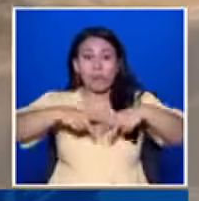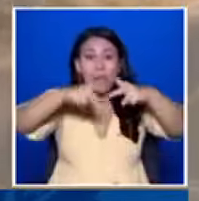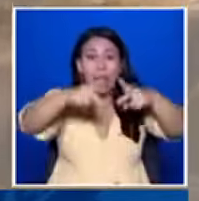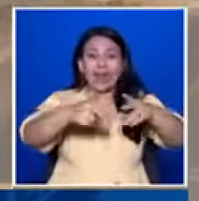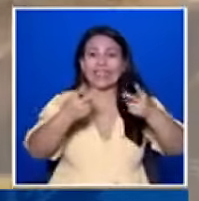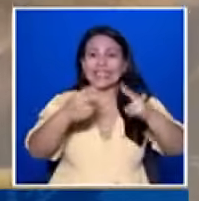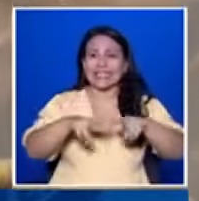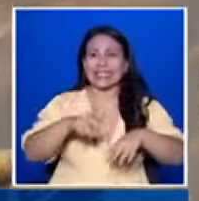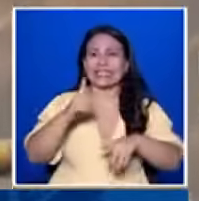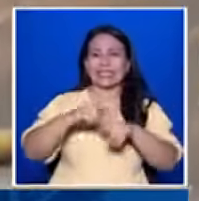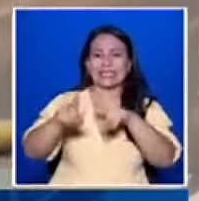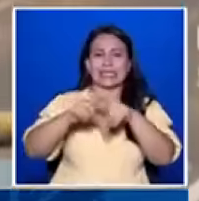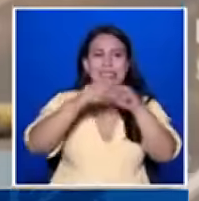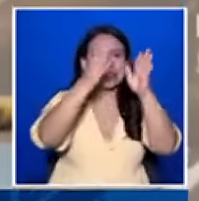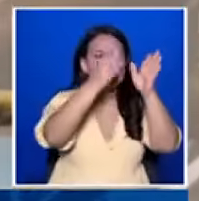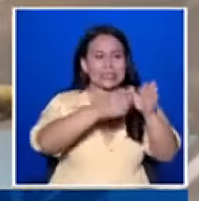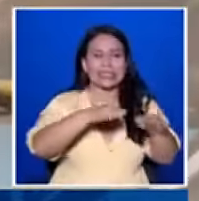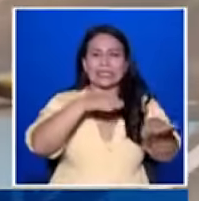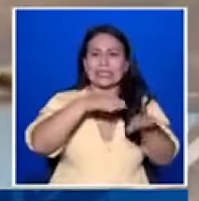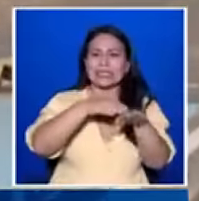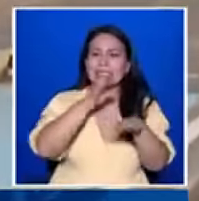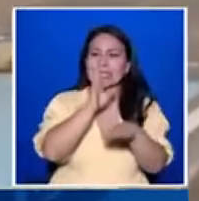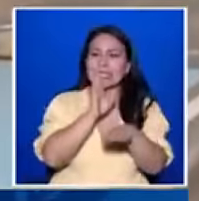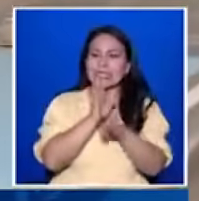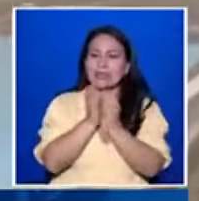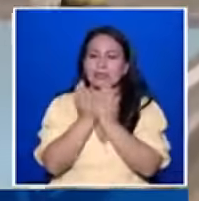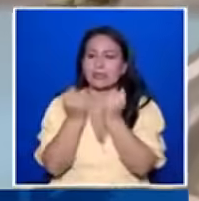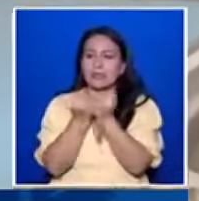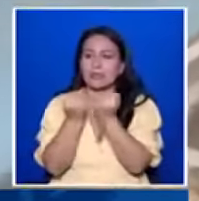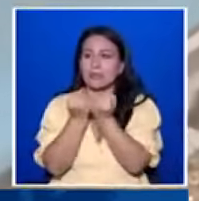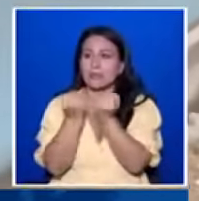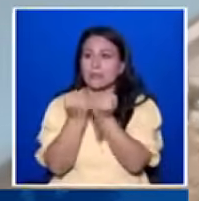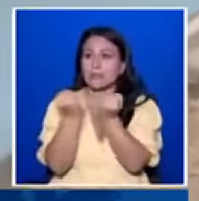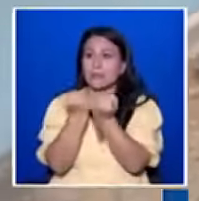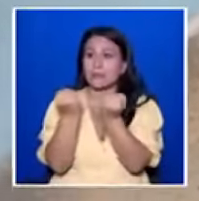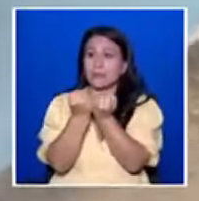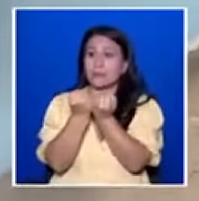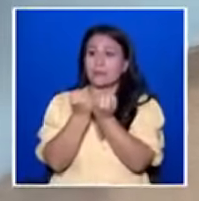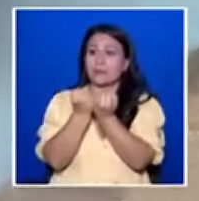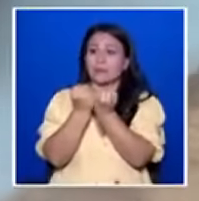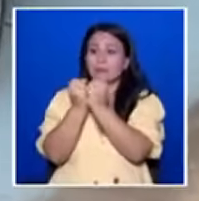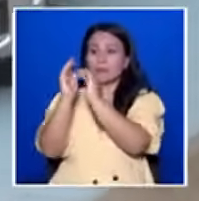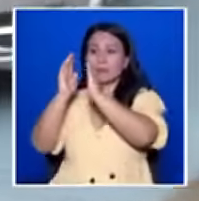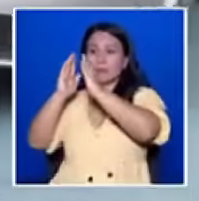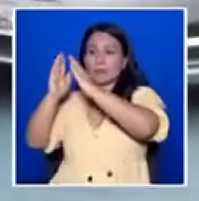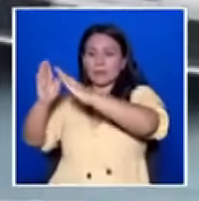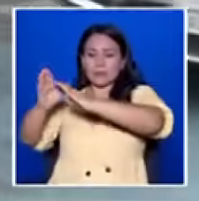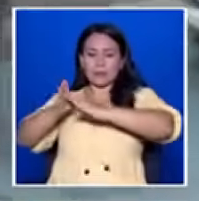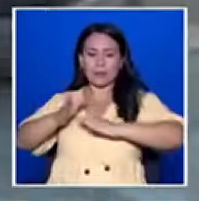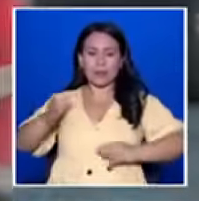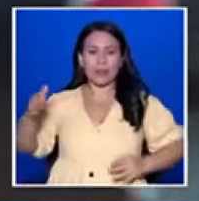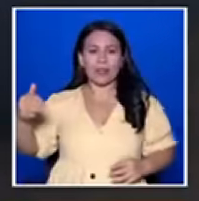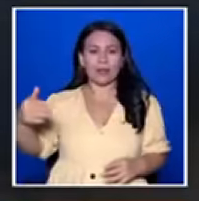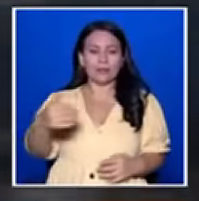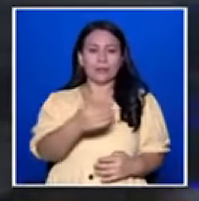hay ciertos tramos de congestionamiento de lo que viene a ser la vía en